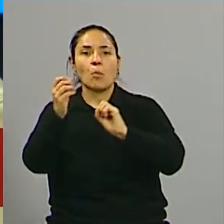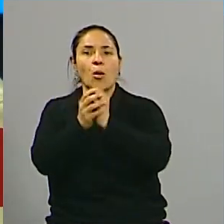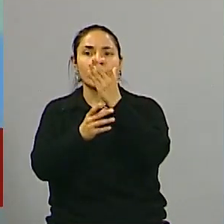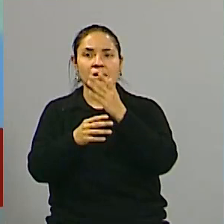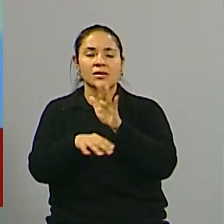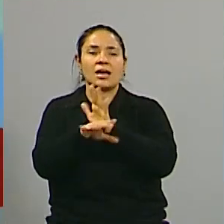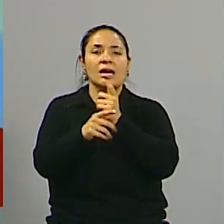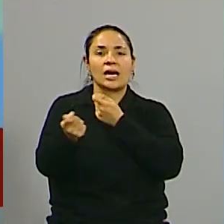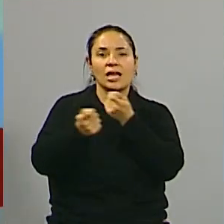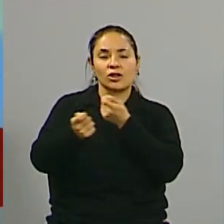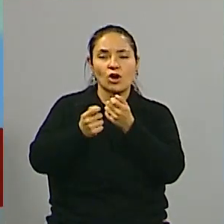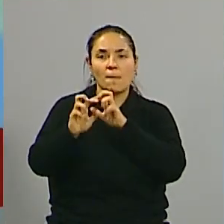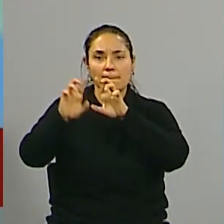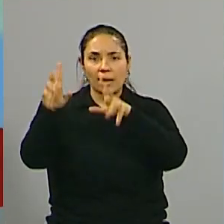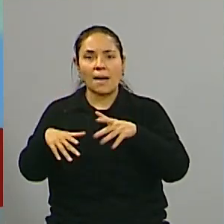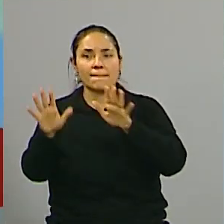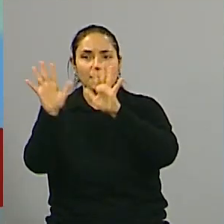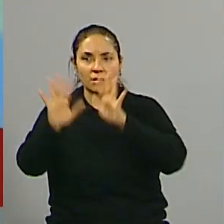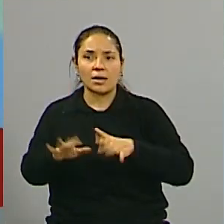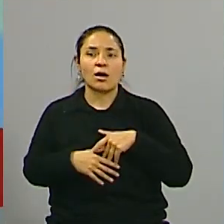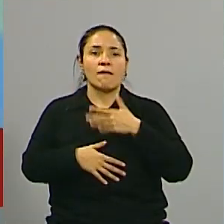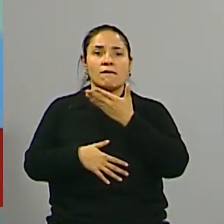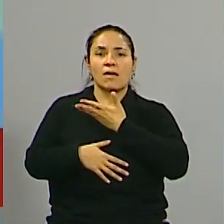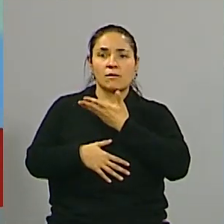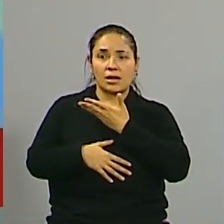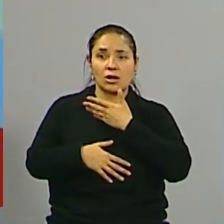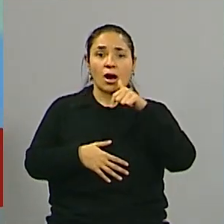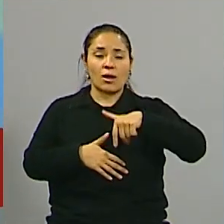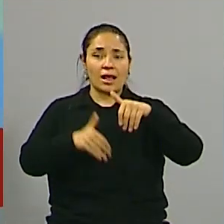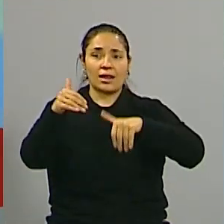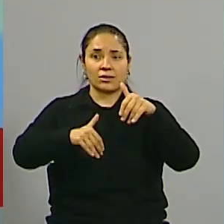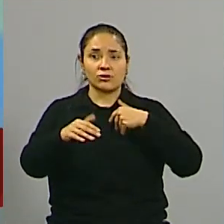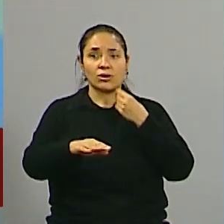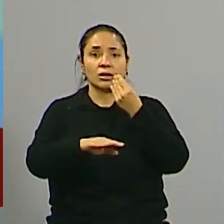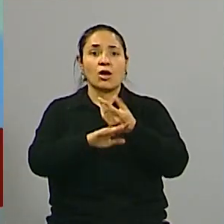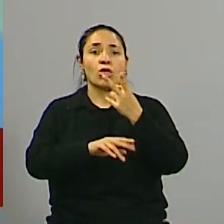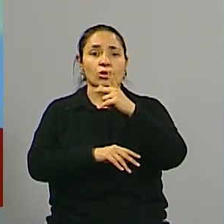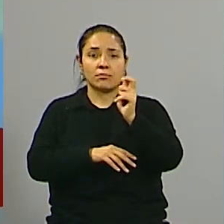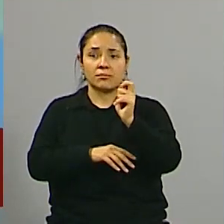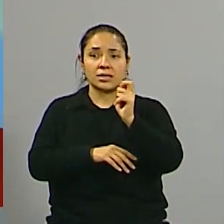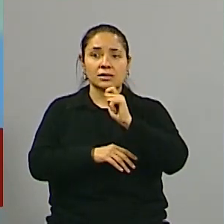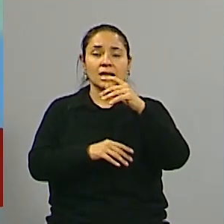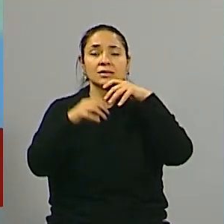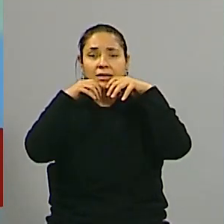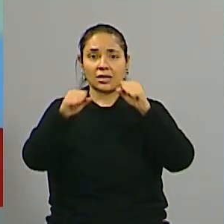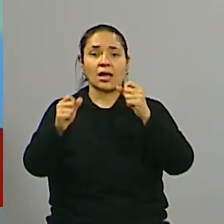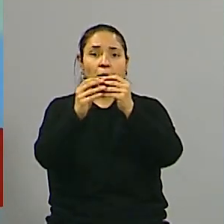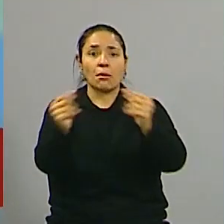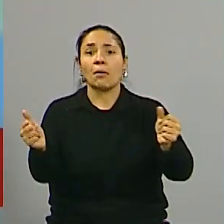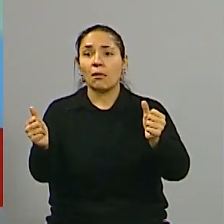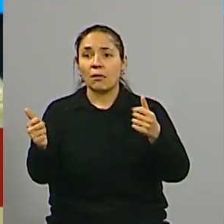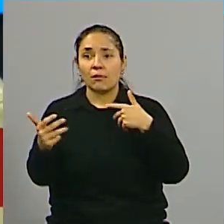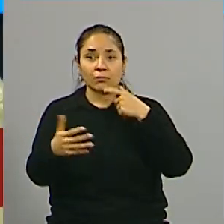inicio de una gestión para planificarlo, digamos, ¿no? Pero asume en febrero de este año, en el año electoral, no alcanza a durar 2 meses Secretario de Modernización, que si quedara